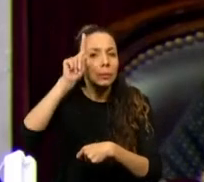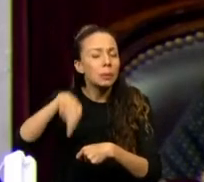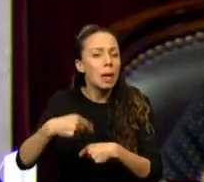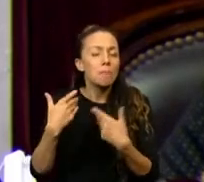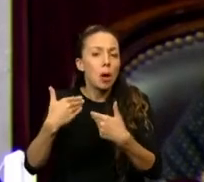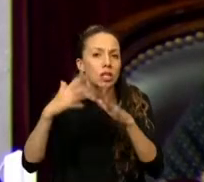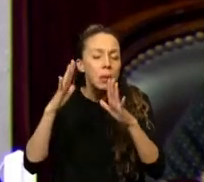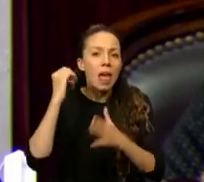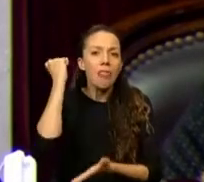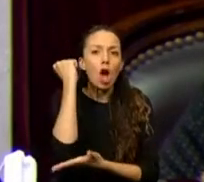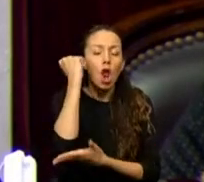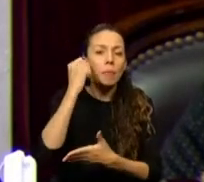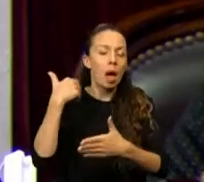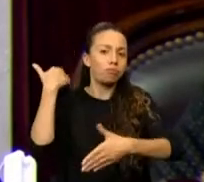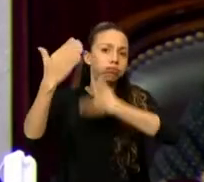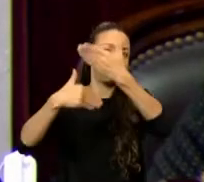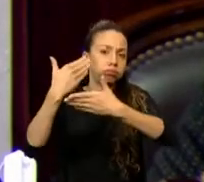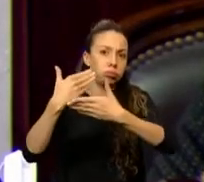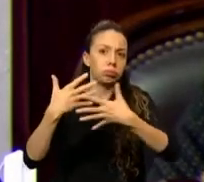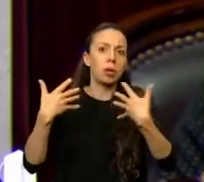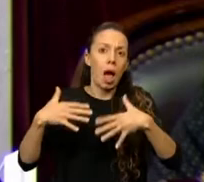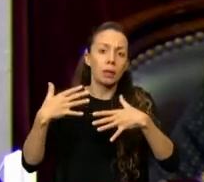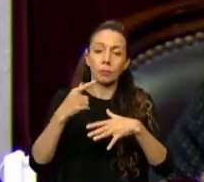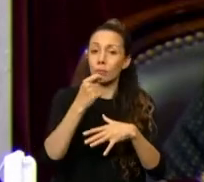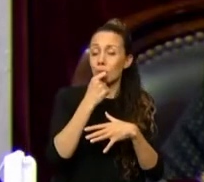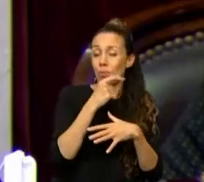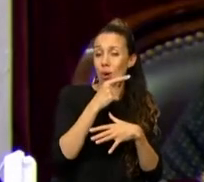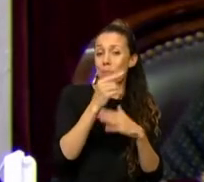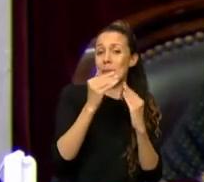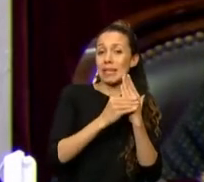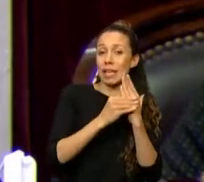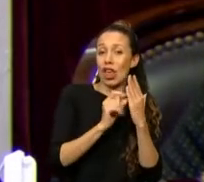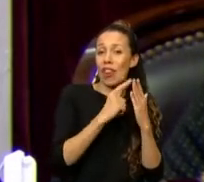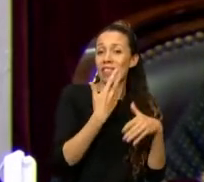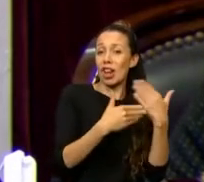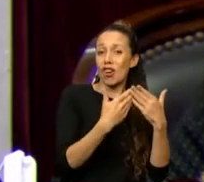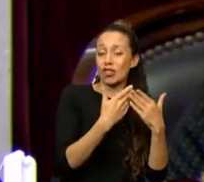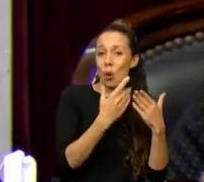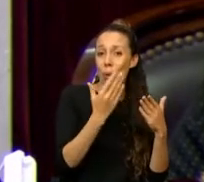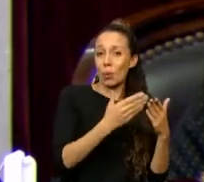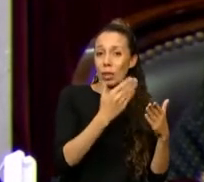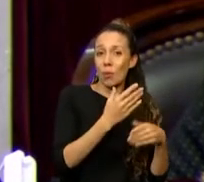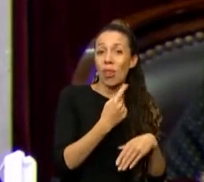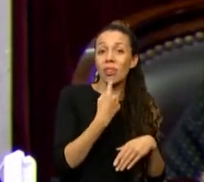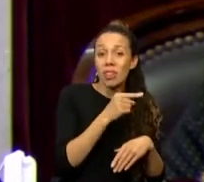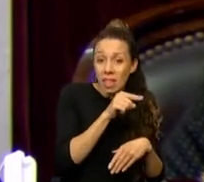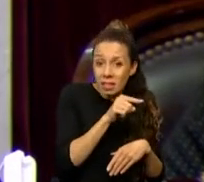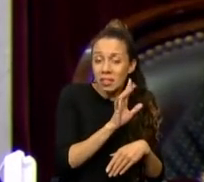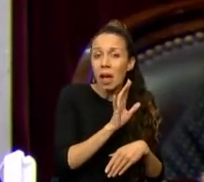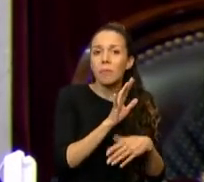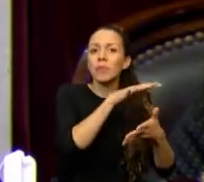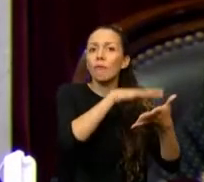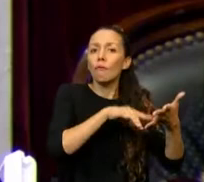según nuestro Ministerio de Producción, de Desarrollo Productivo, nos dice que entre el